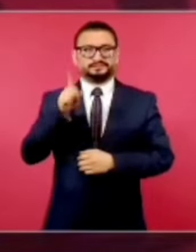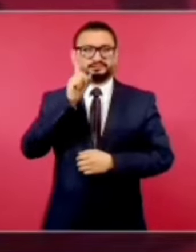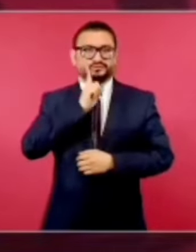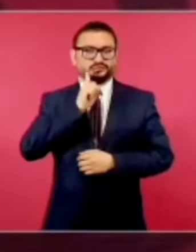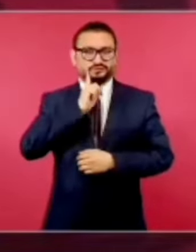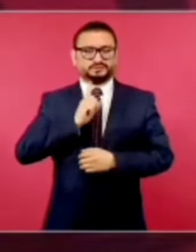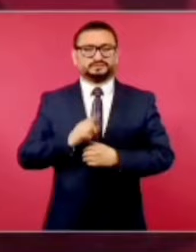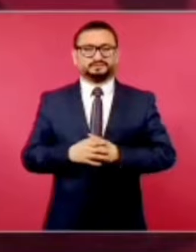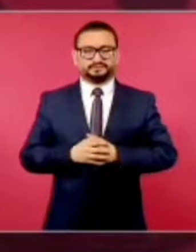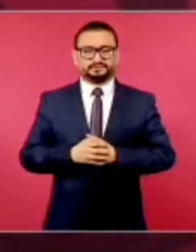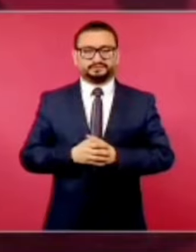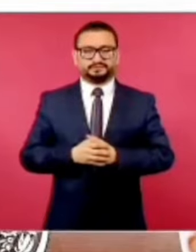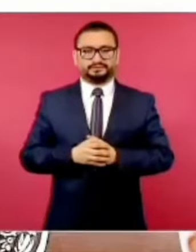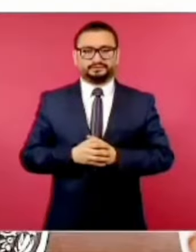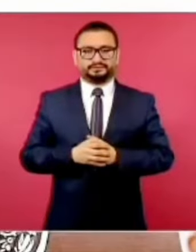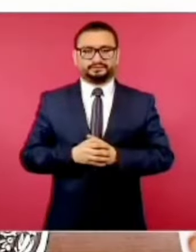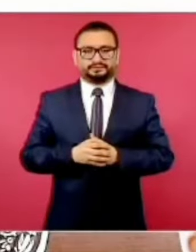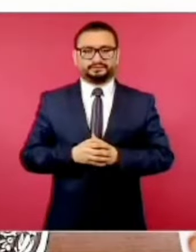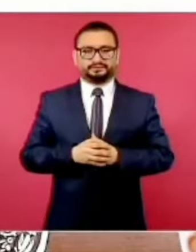la